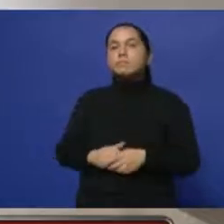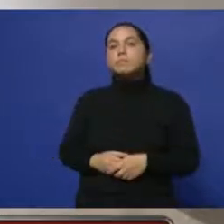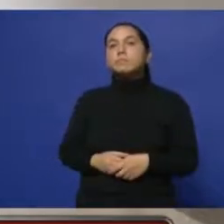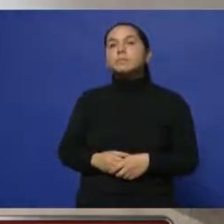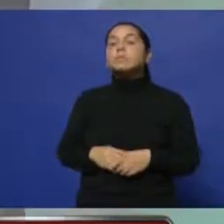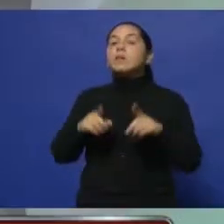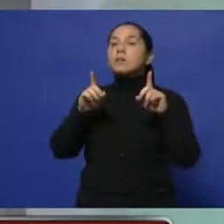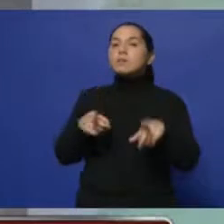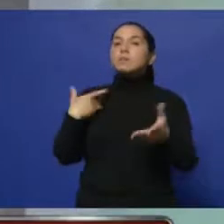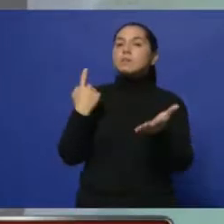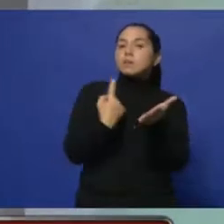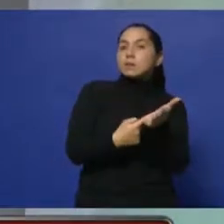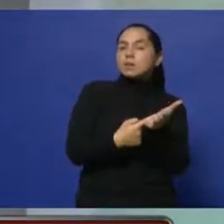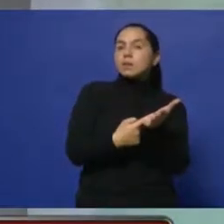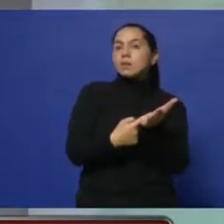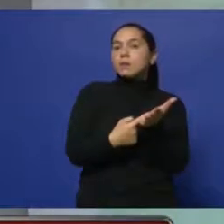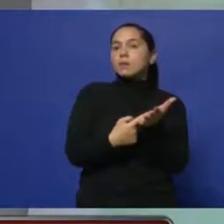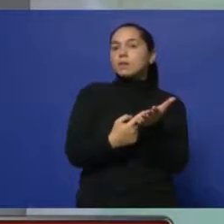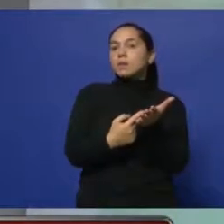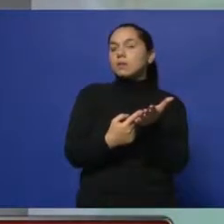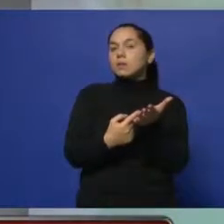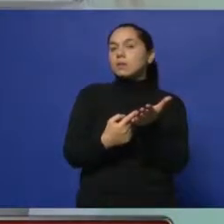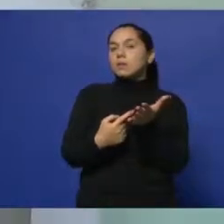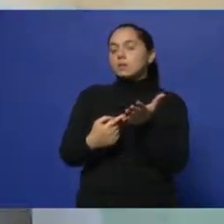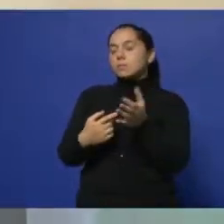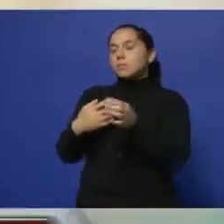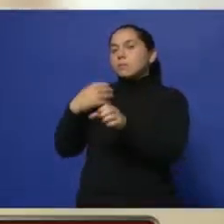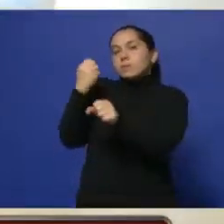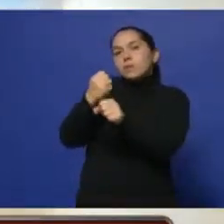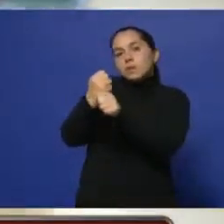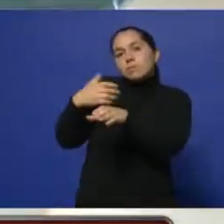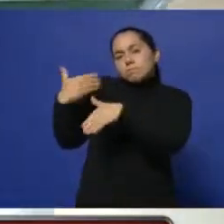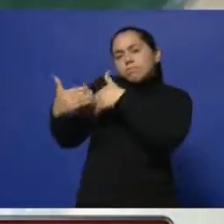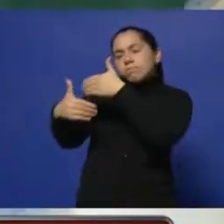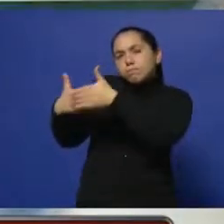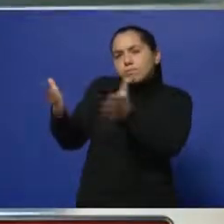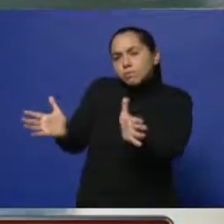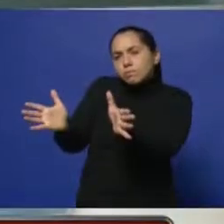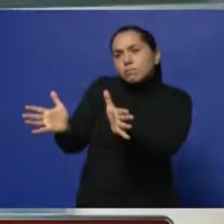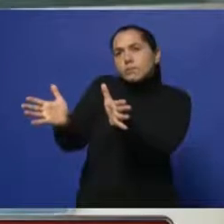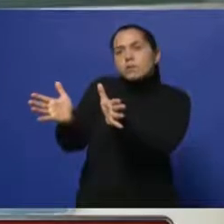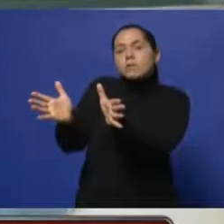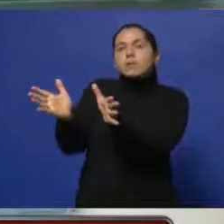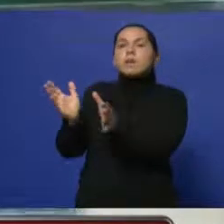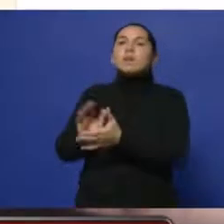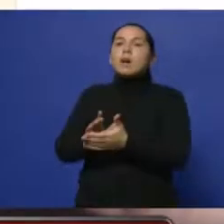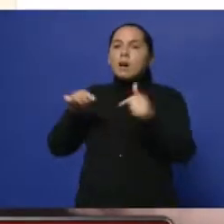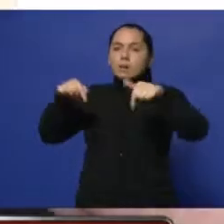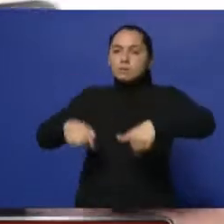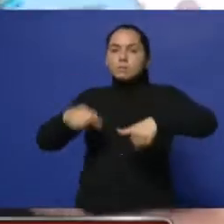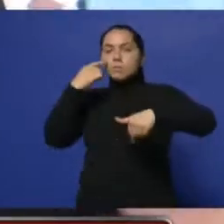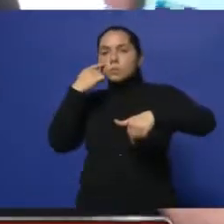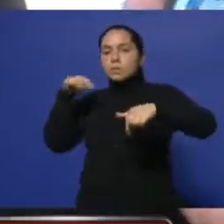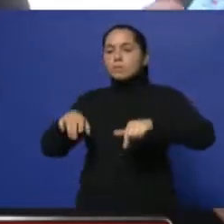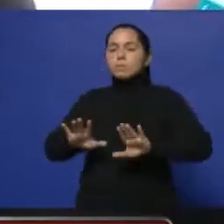hemos decidido reunir las distintas áreas de promoción del empleo y de protección del empleo que existen en el municipio. Básicamente